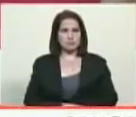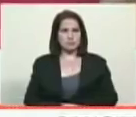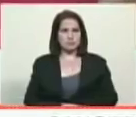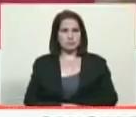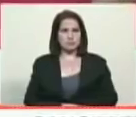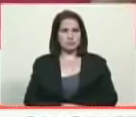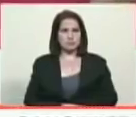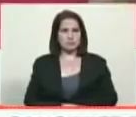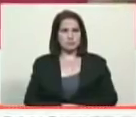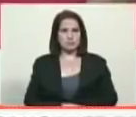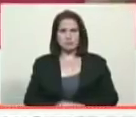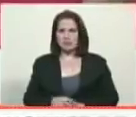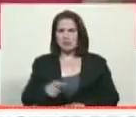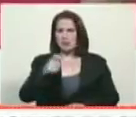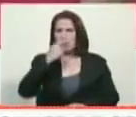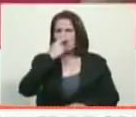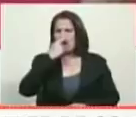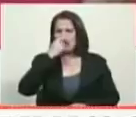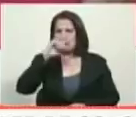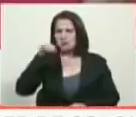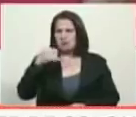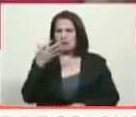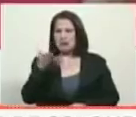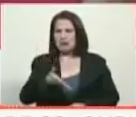¿En el Guaidó qué? Ah.